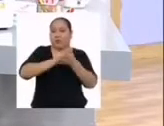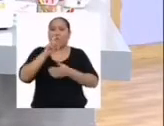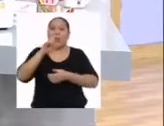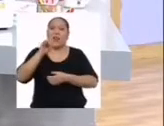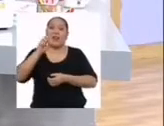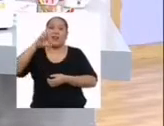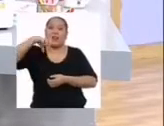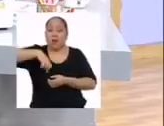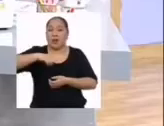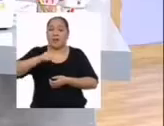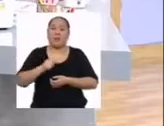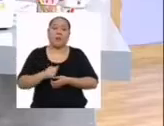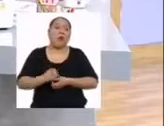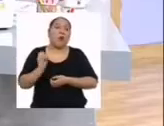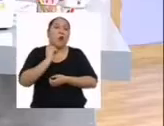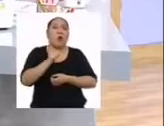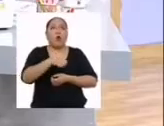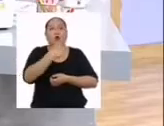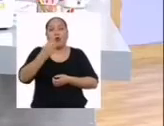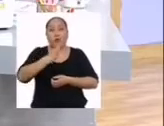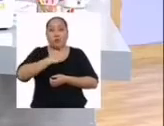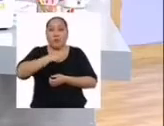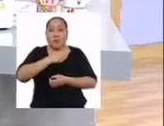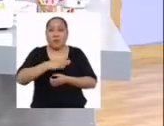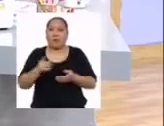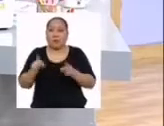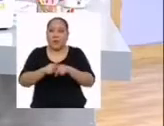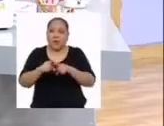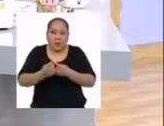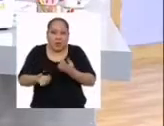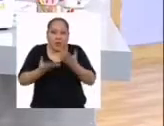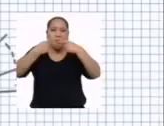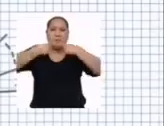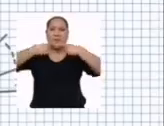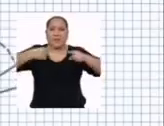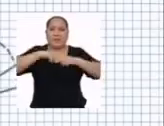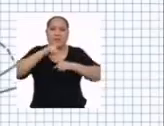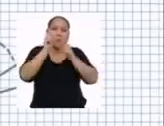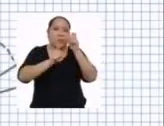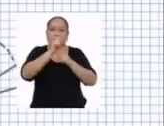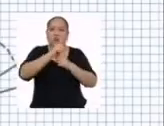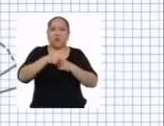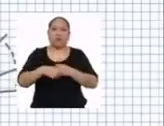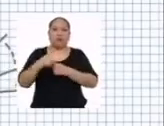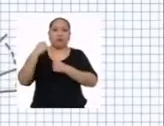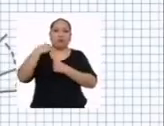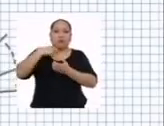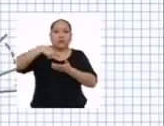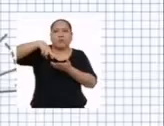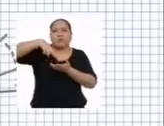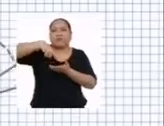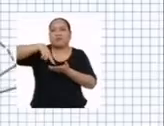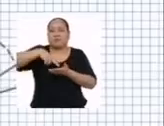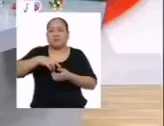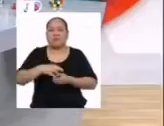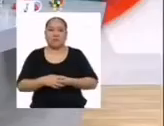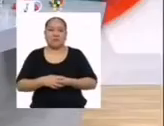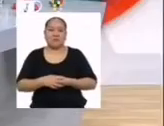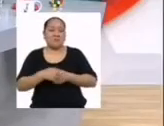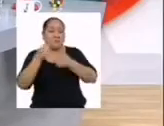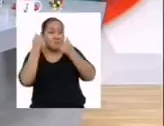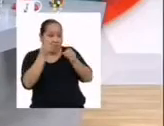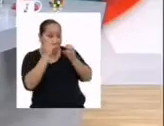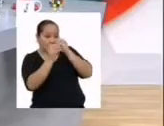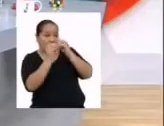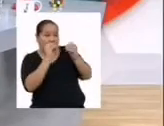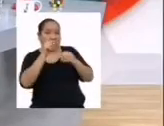otros más formales para llegar con mis mensajes también a la gente que no rapea. Ya veo. Qué bueno que adaptas tus mensajes.